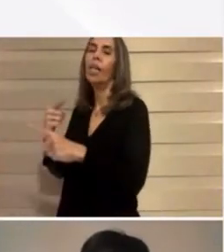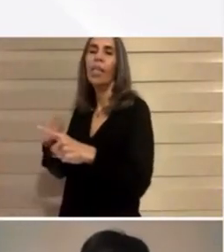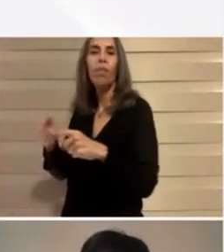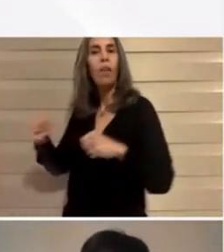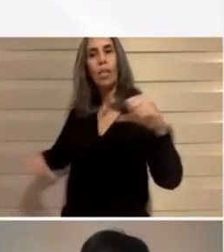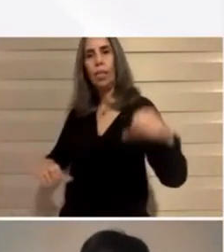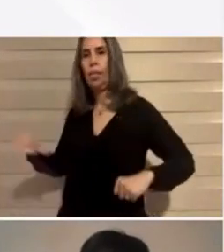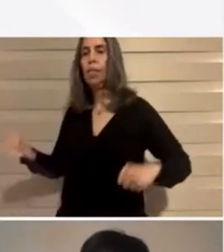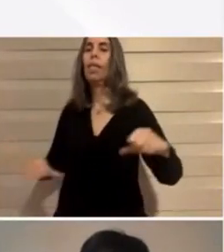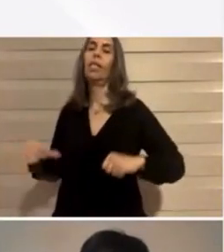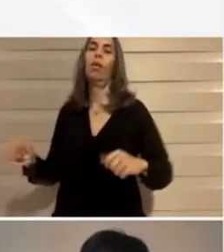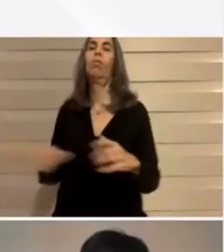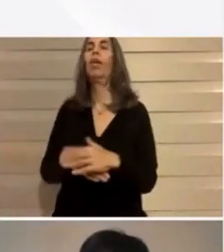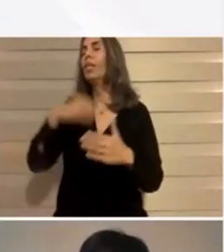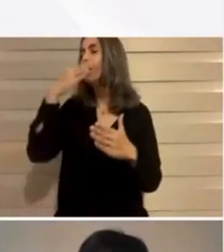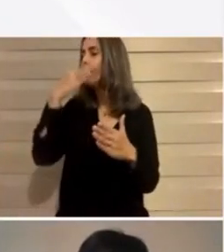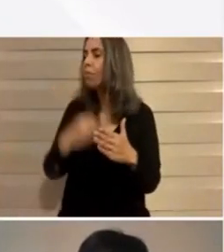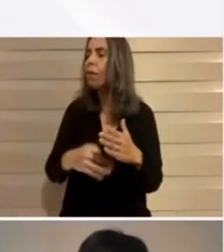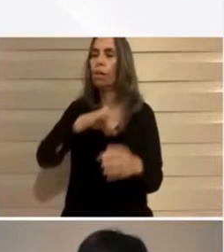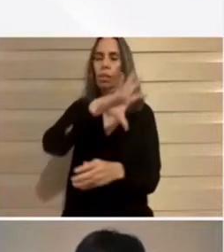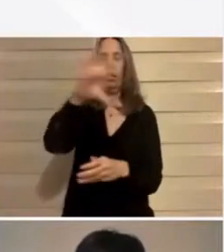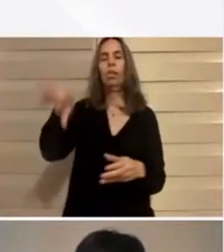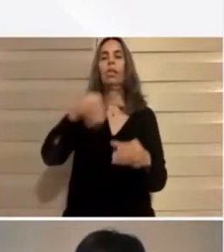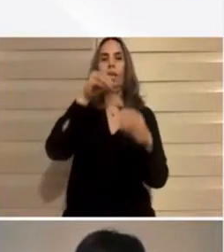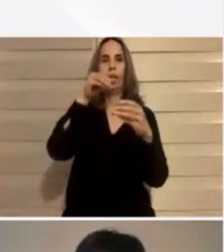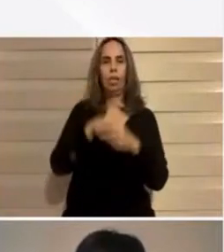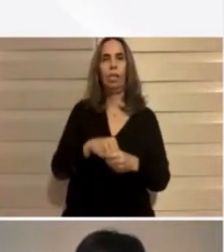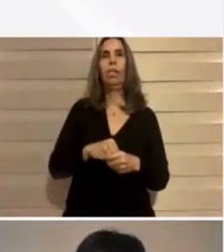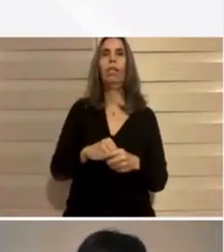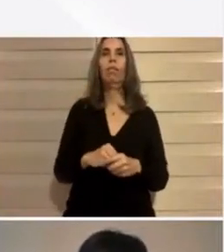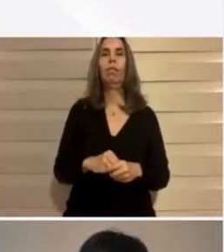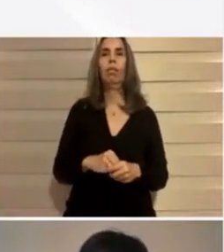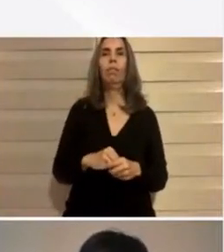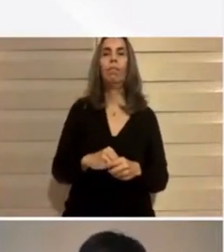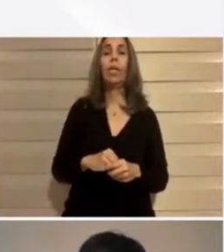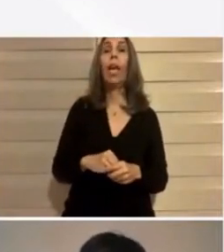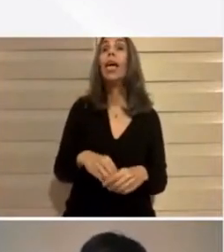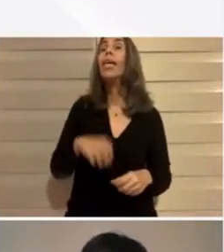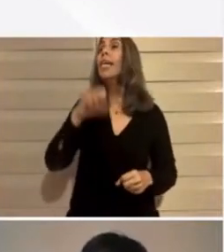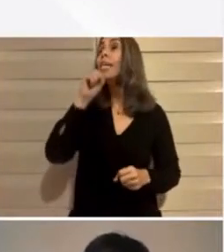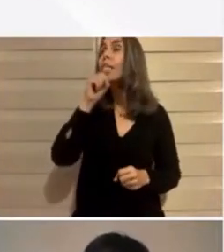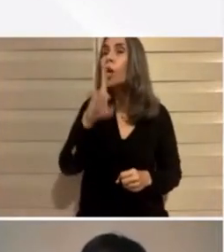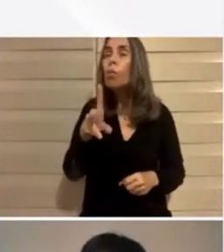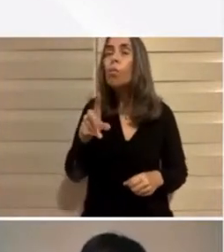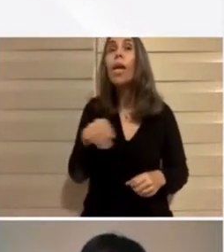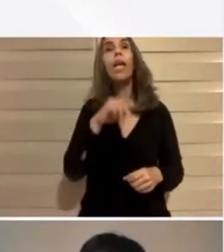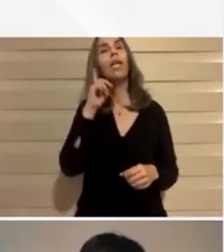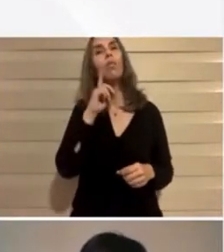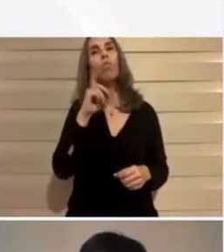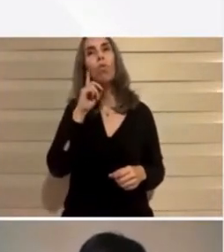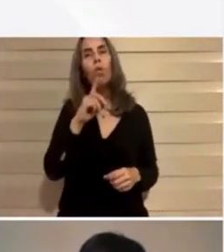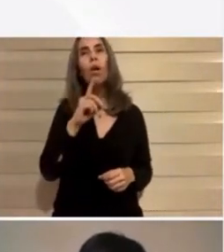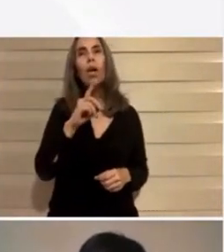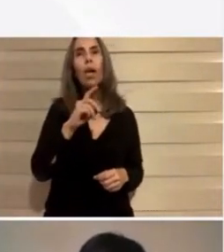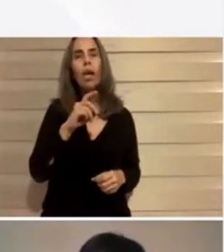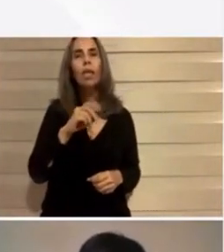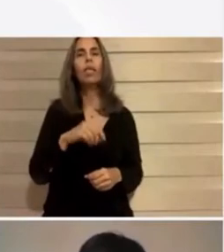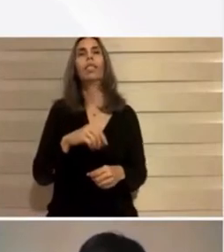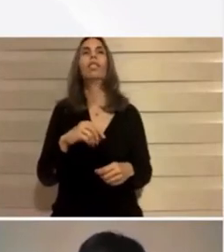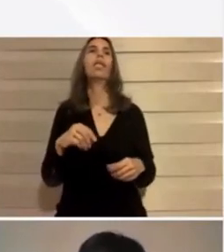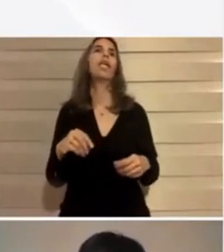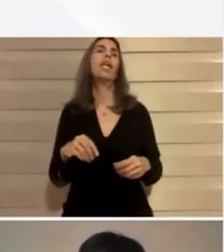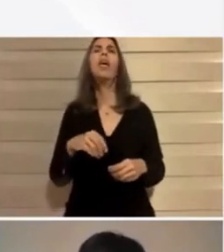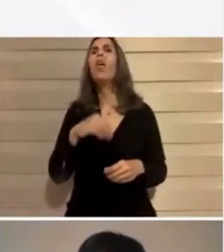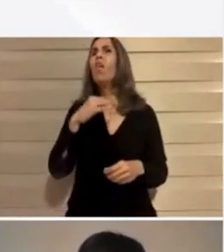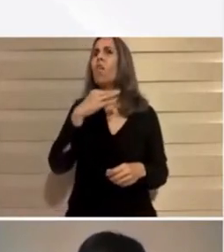como nosotros mejor lo sintamos, tenemos que ser personas felices y personas que nos desarrollemos correctamente. Te